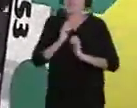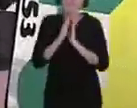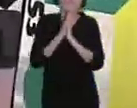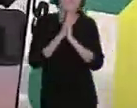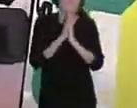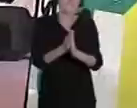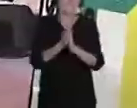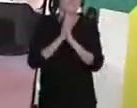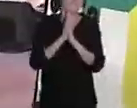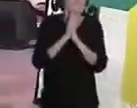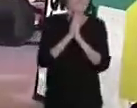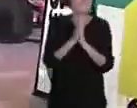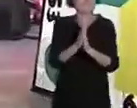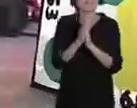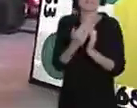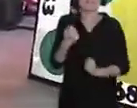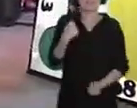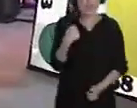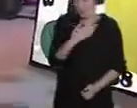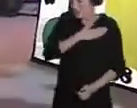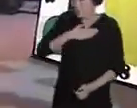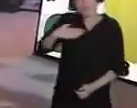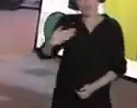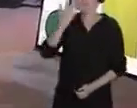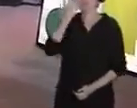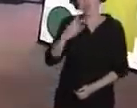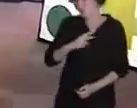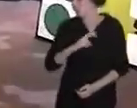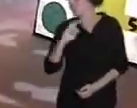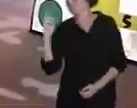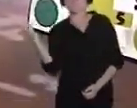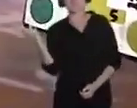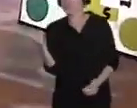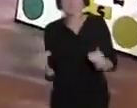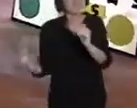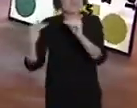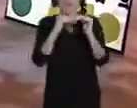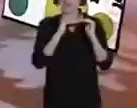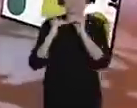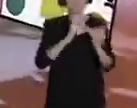Como todos,